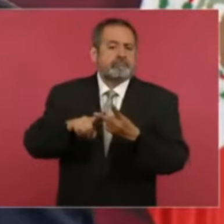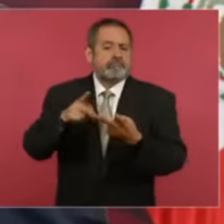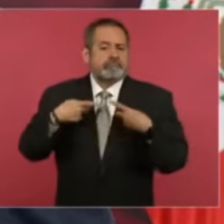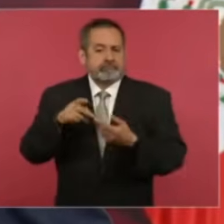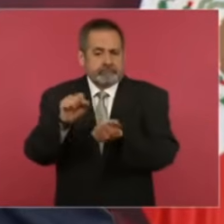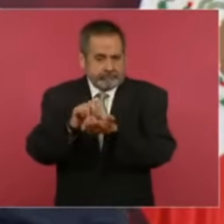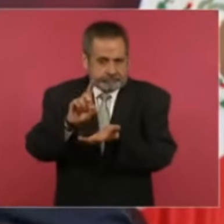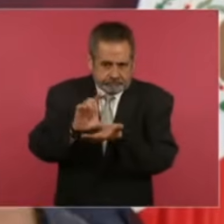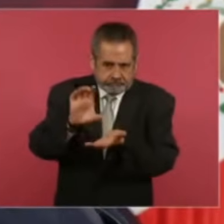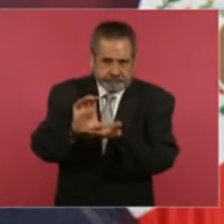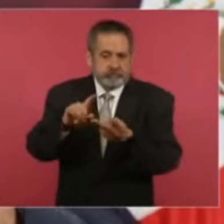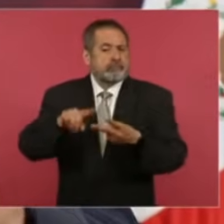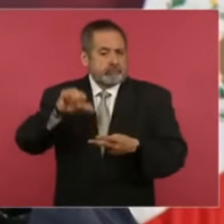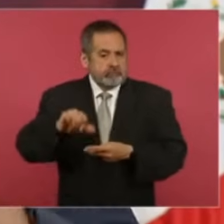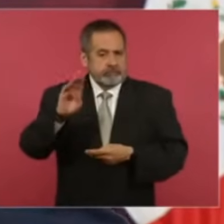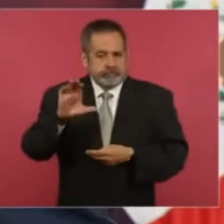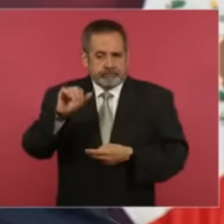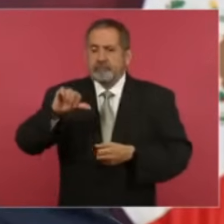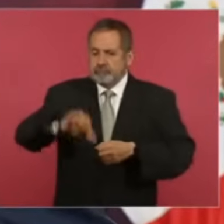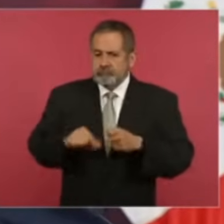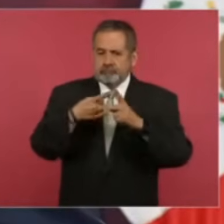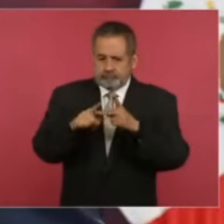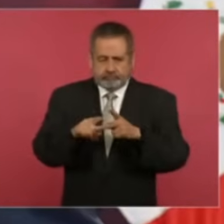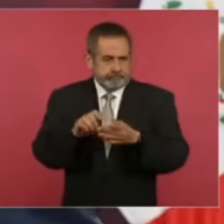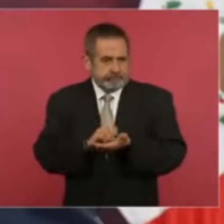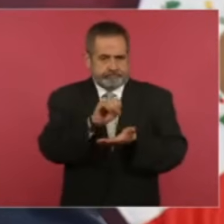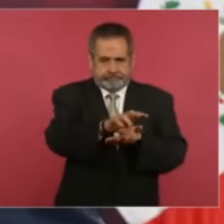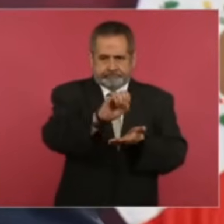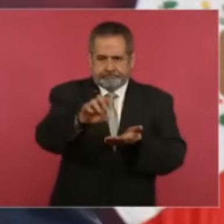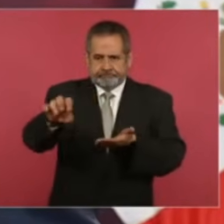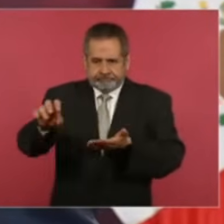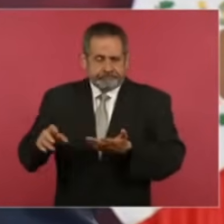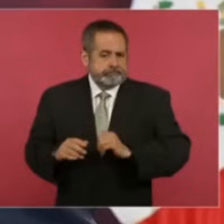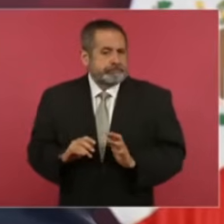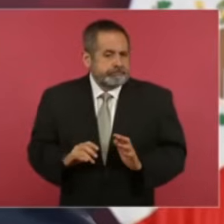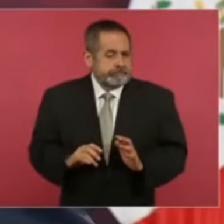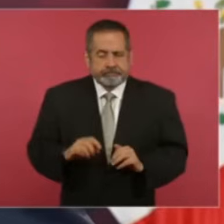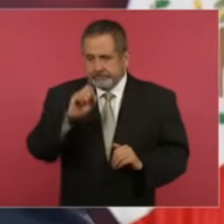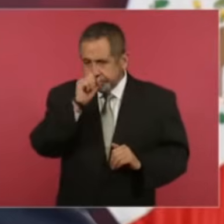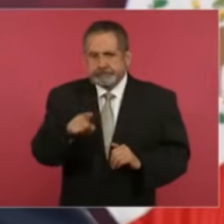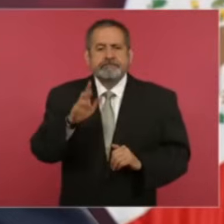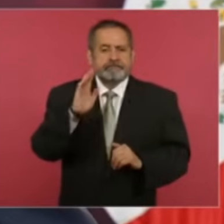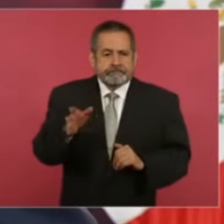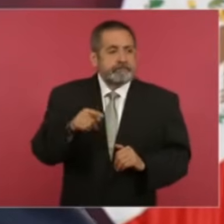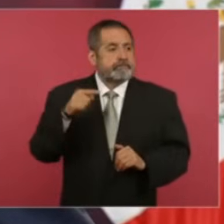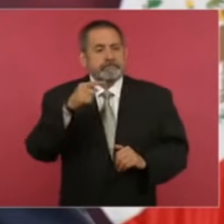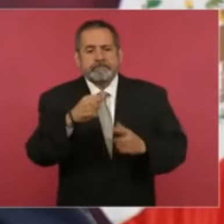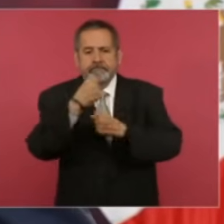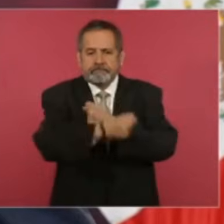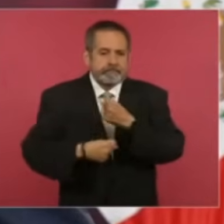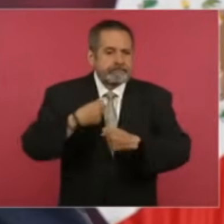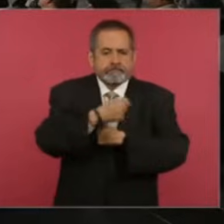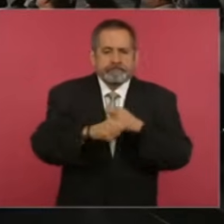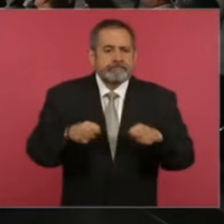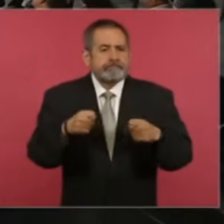las becas. Hoy comienza. También ya se están reabriendo centros comerciales,